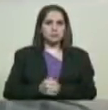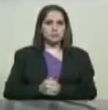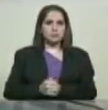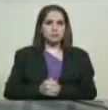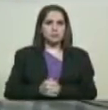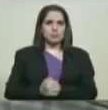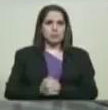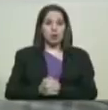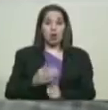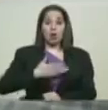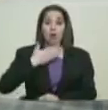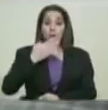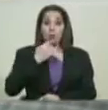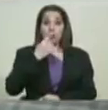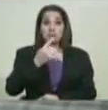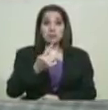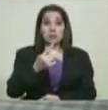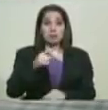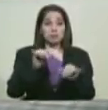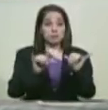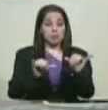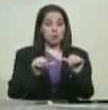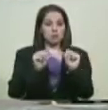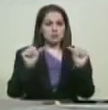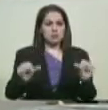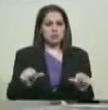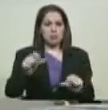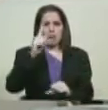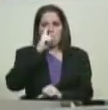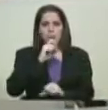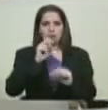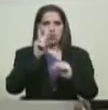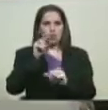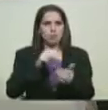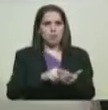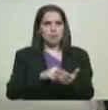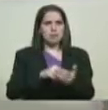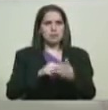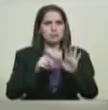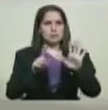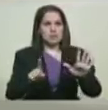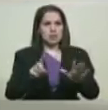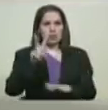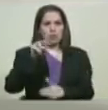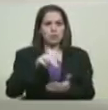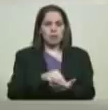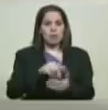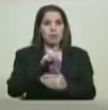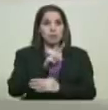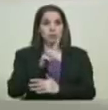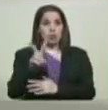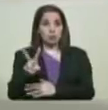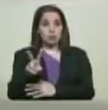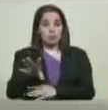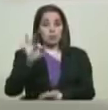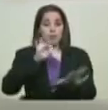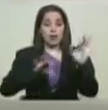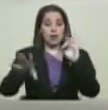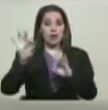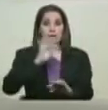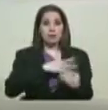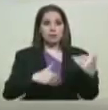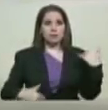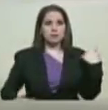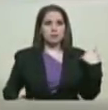Les puedo decir, es el mismo sistema del año 2006, 2012, 2013, para elegir presidente de la